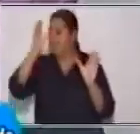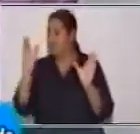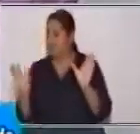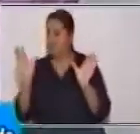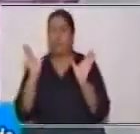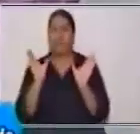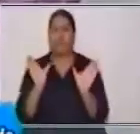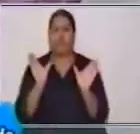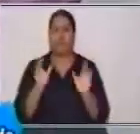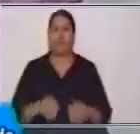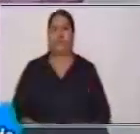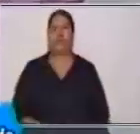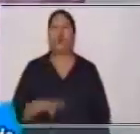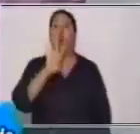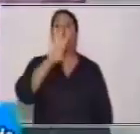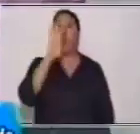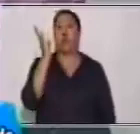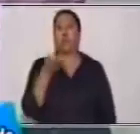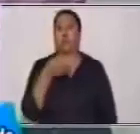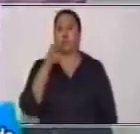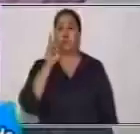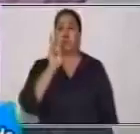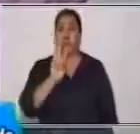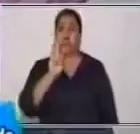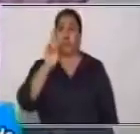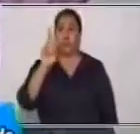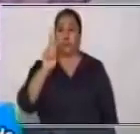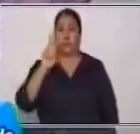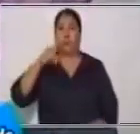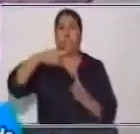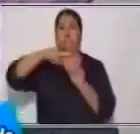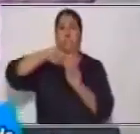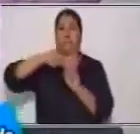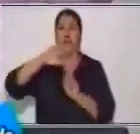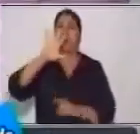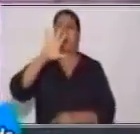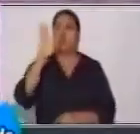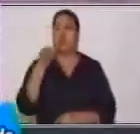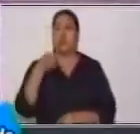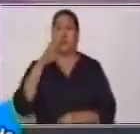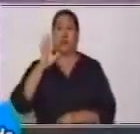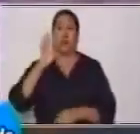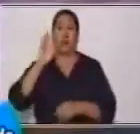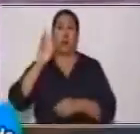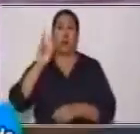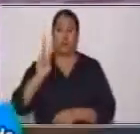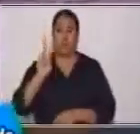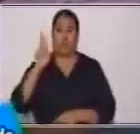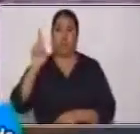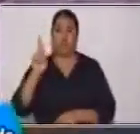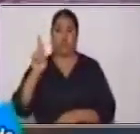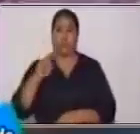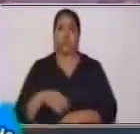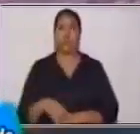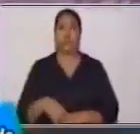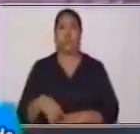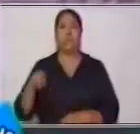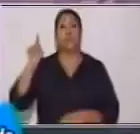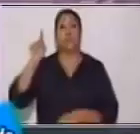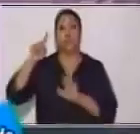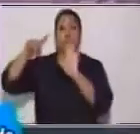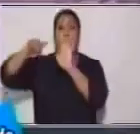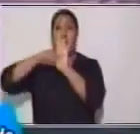4 tercios de R más 5 medios de R. Este que es positivo pasa del otro lado a